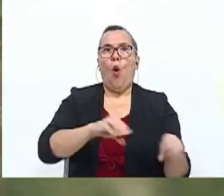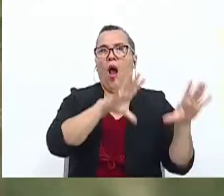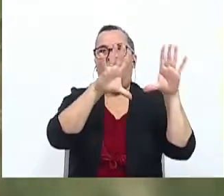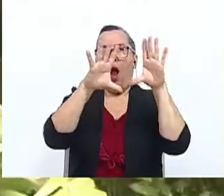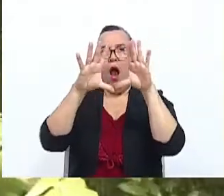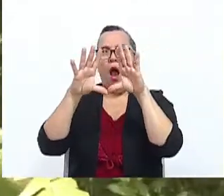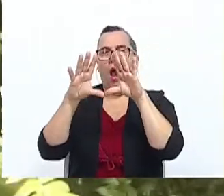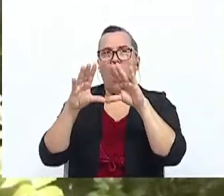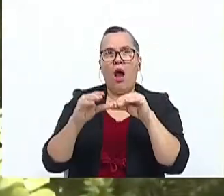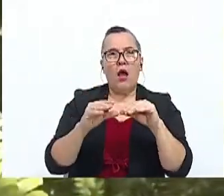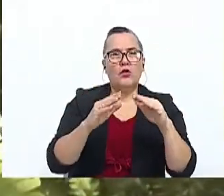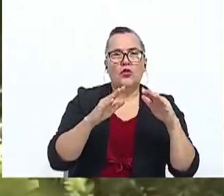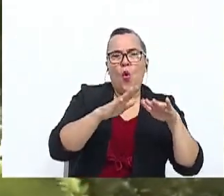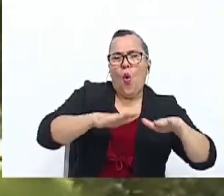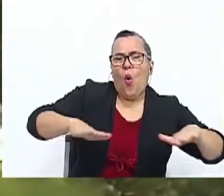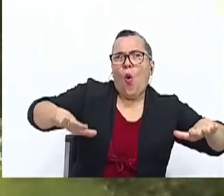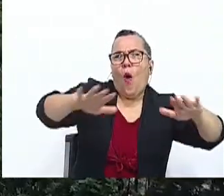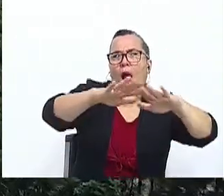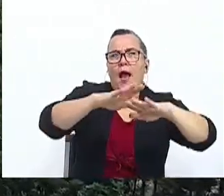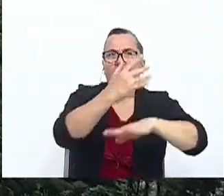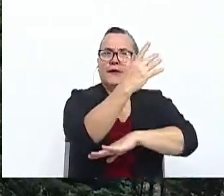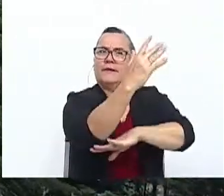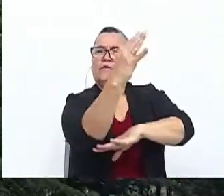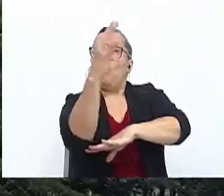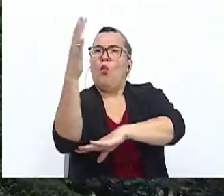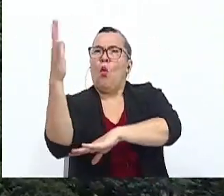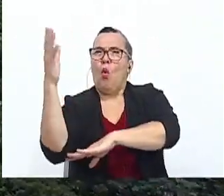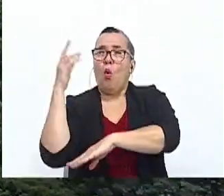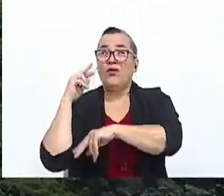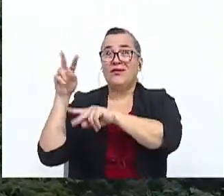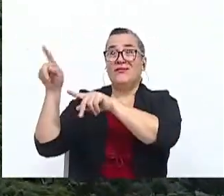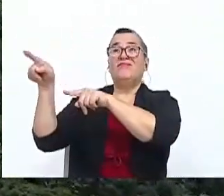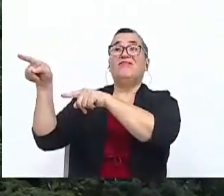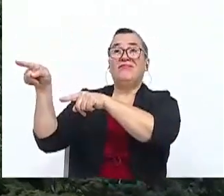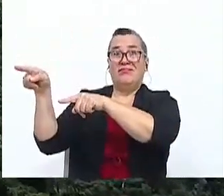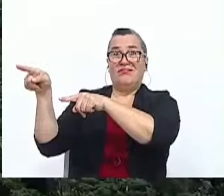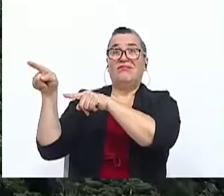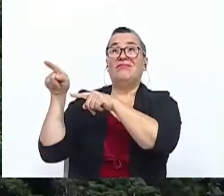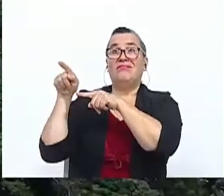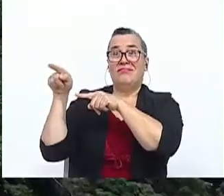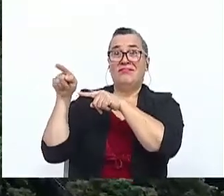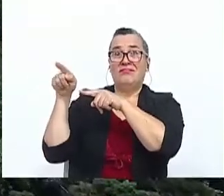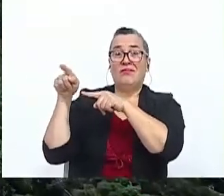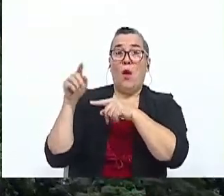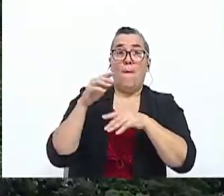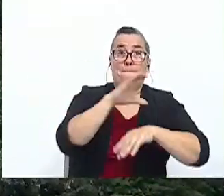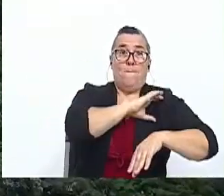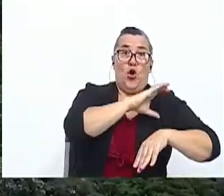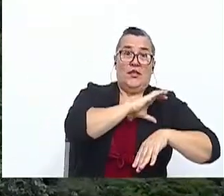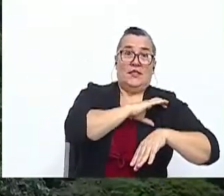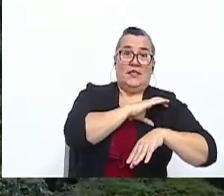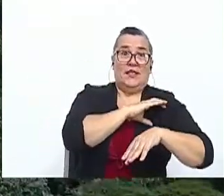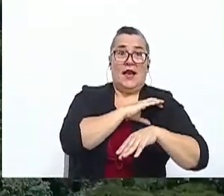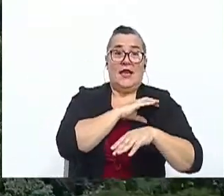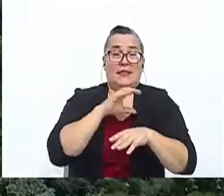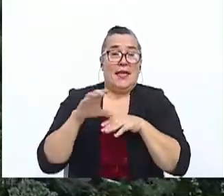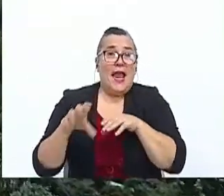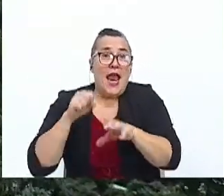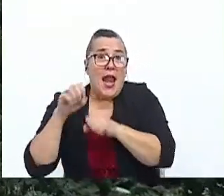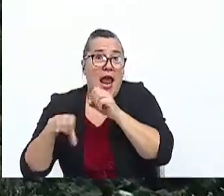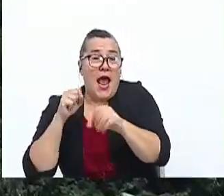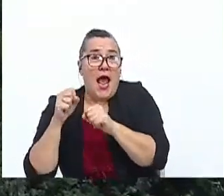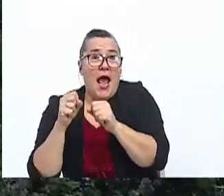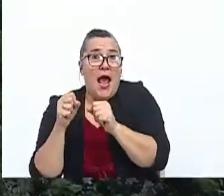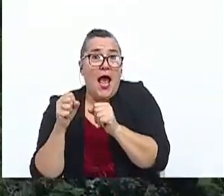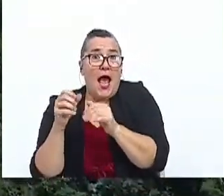áreas cubiertas mayormente por bosque. Aquí es donde policías y coligalleros se enfrascan en un juego de al